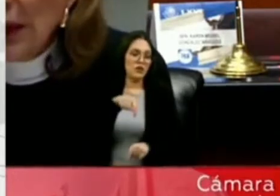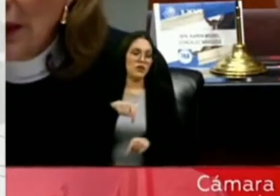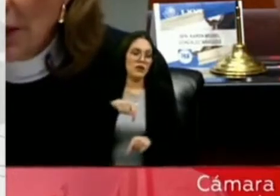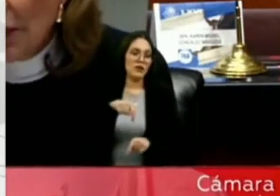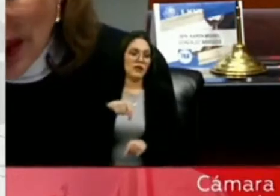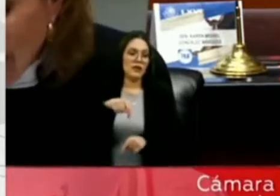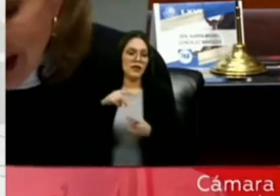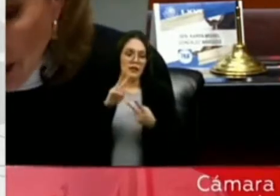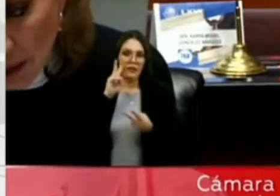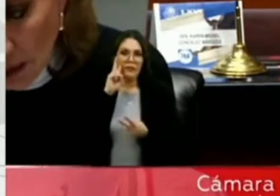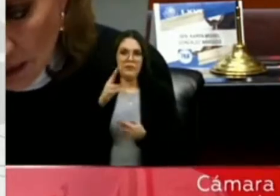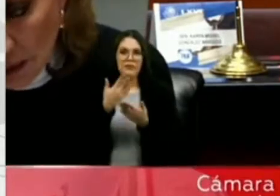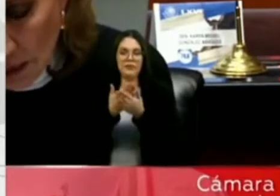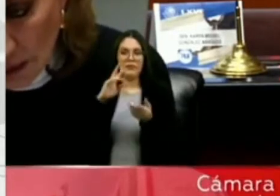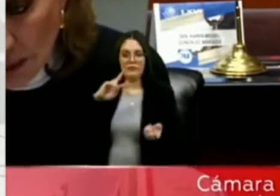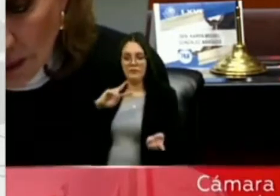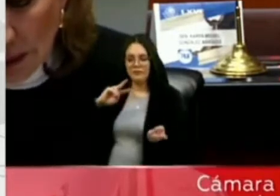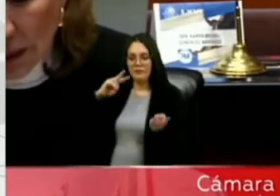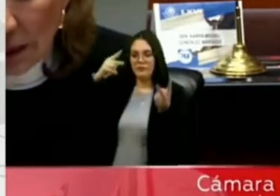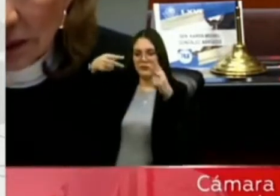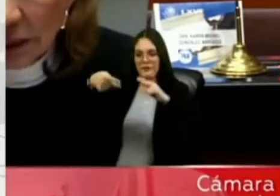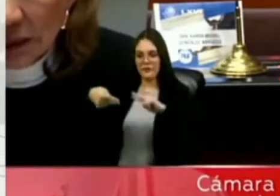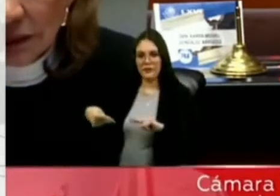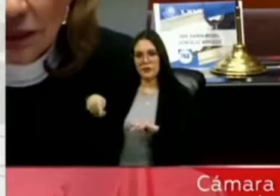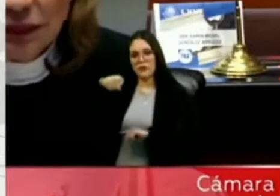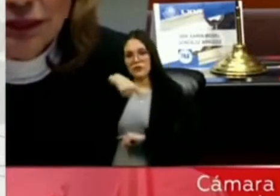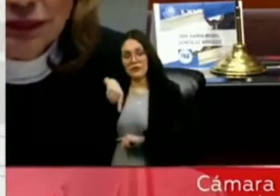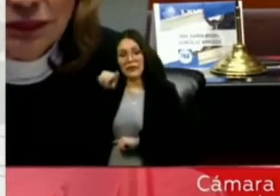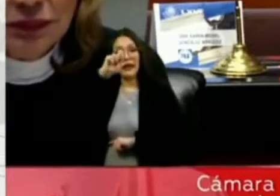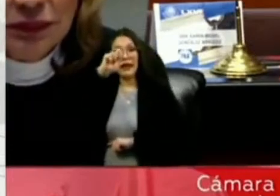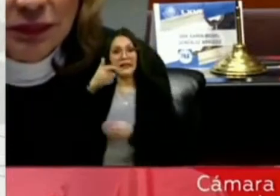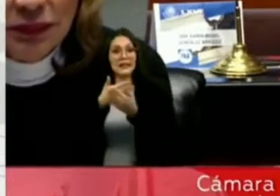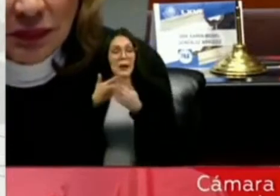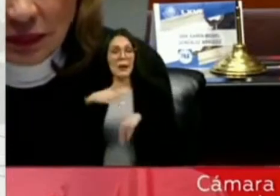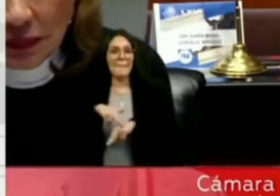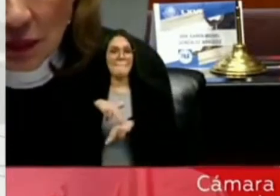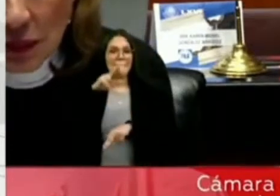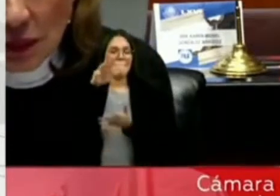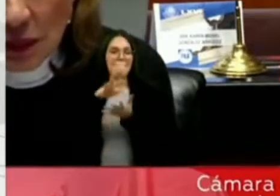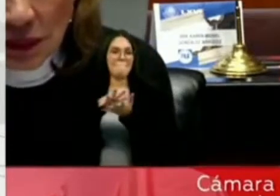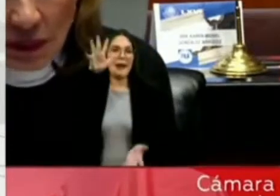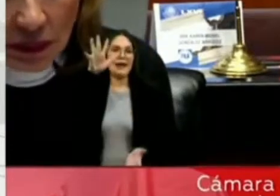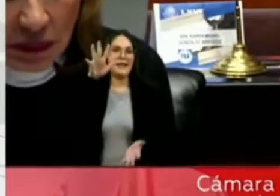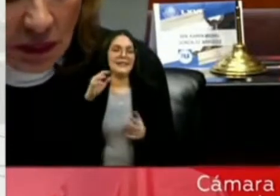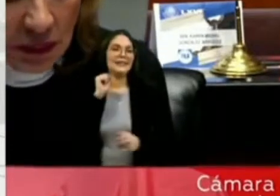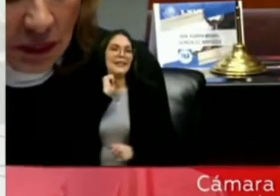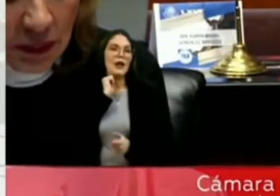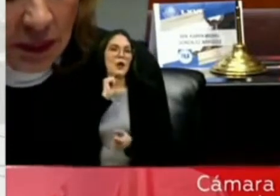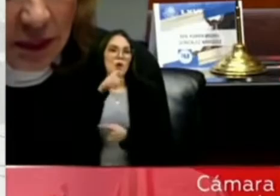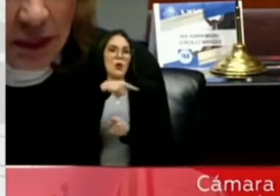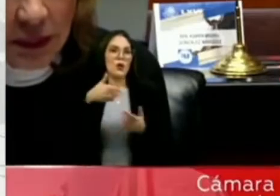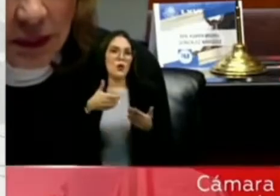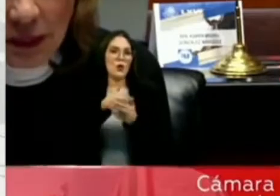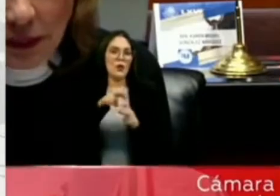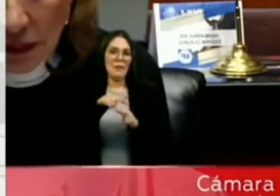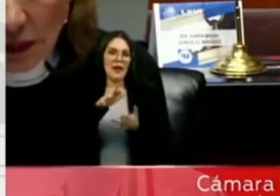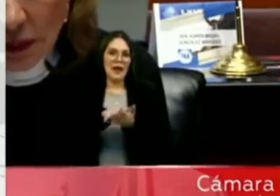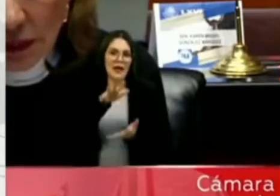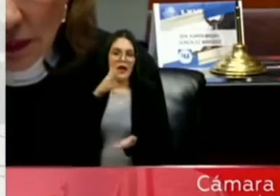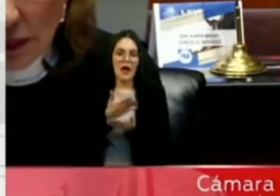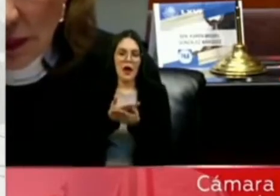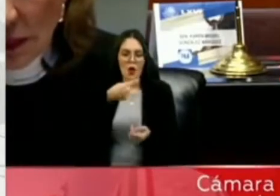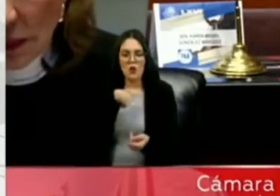aquel lado, del lado de la mayoría. Hoy la historia a nosotros nos pone de este